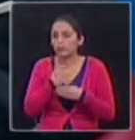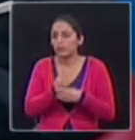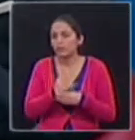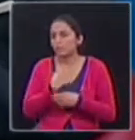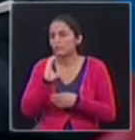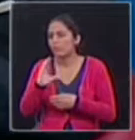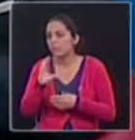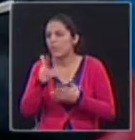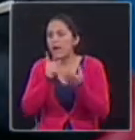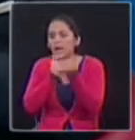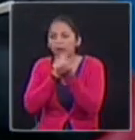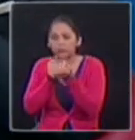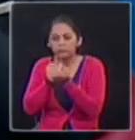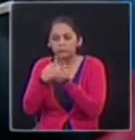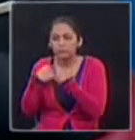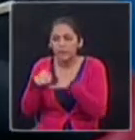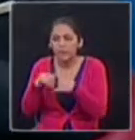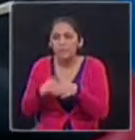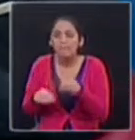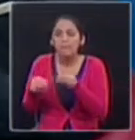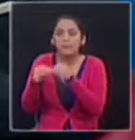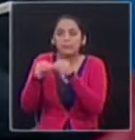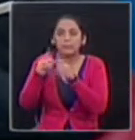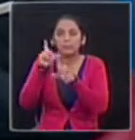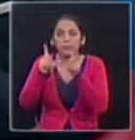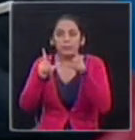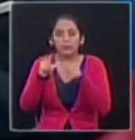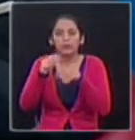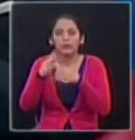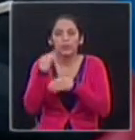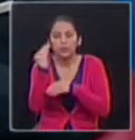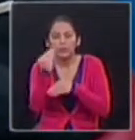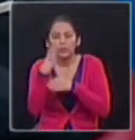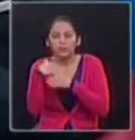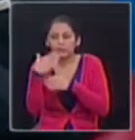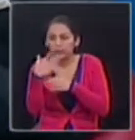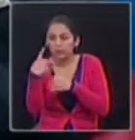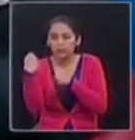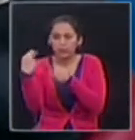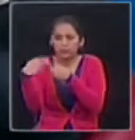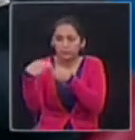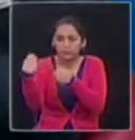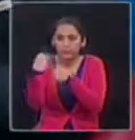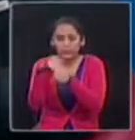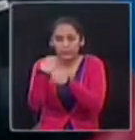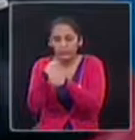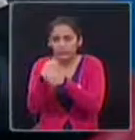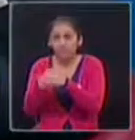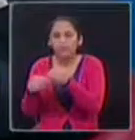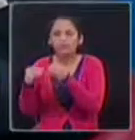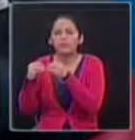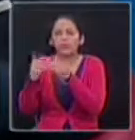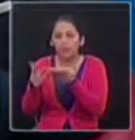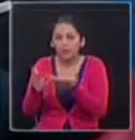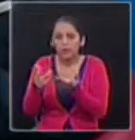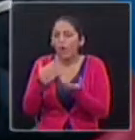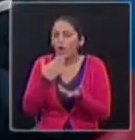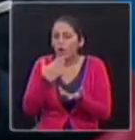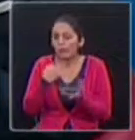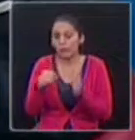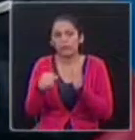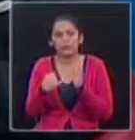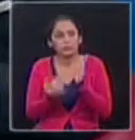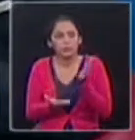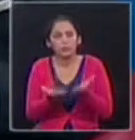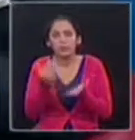generación de nuevas iniciativas en el campo industrial y por ende, obviamente tiene que ir complementado con incentivos tributarios para que